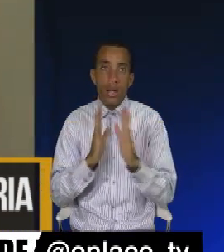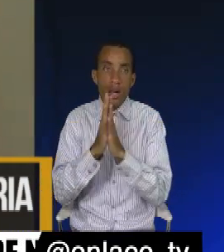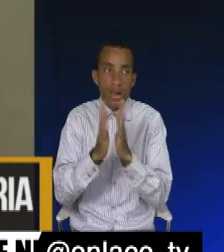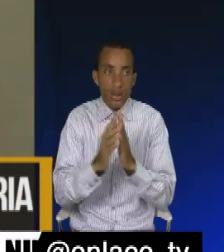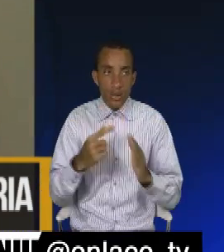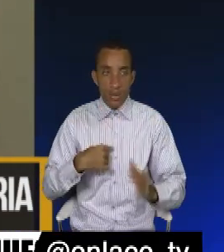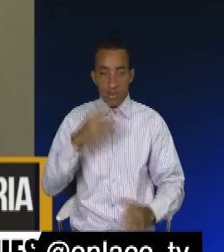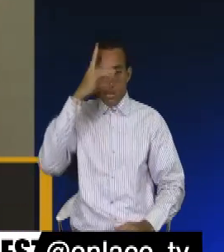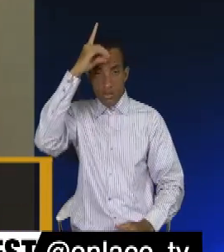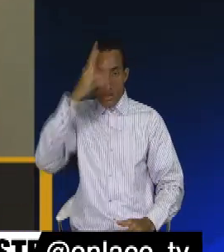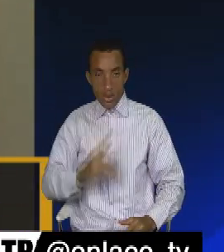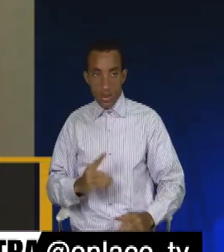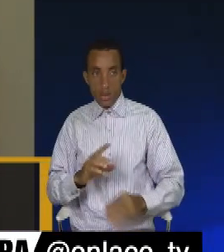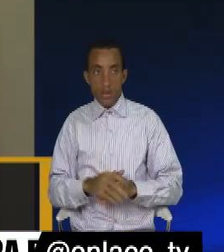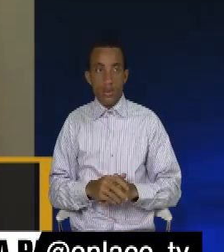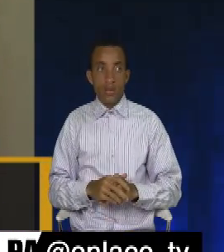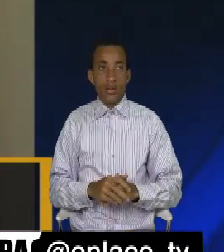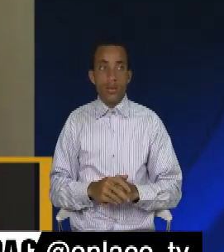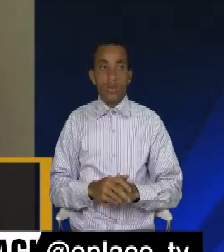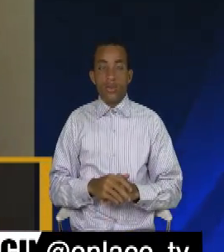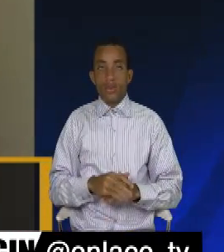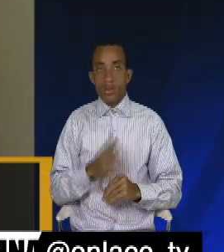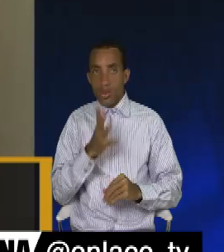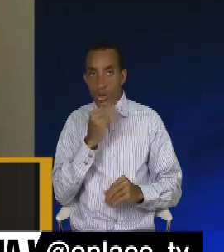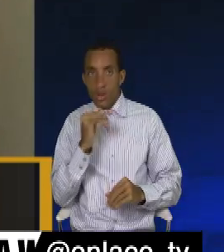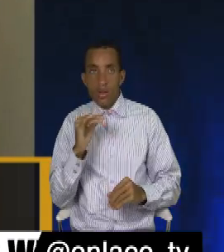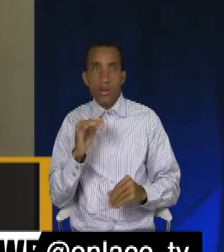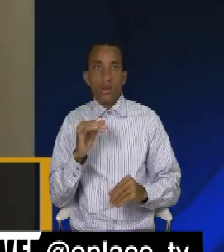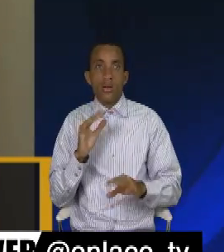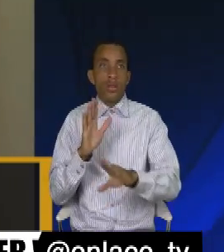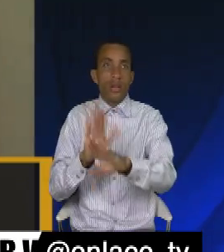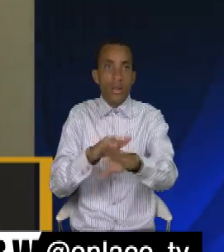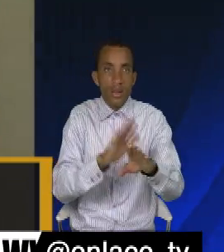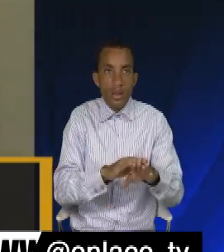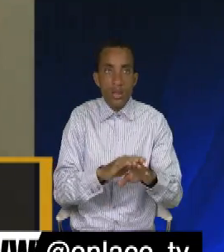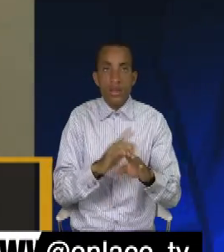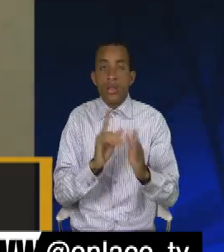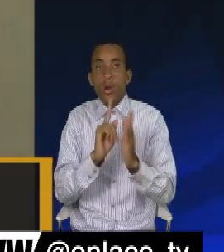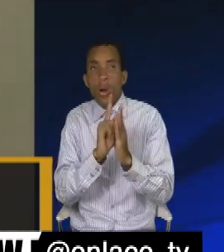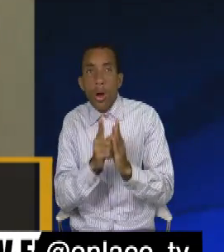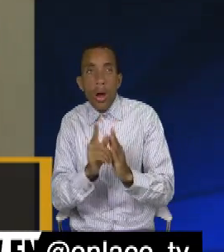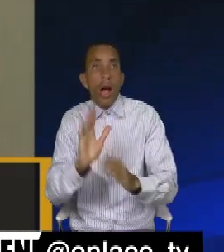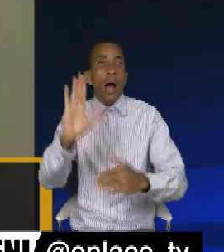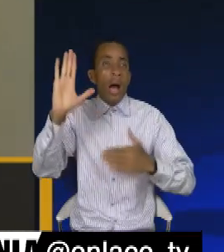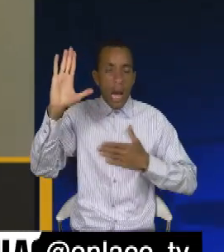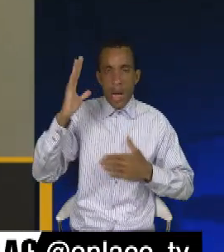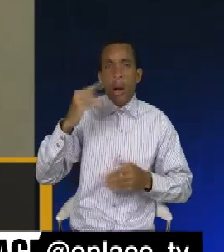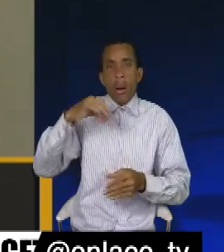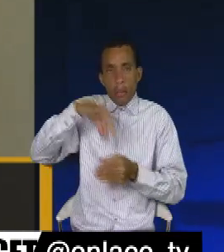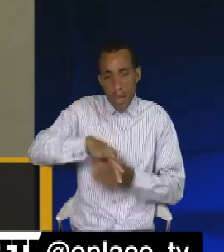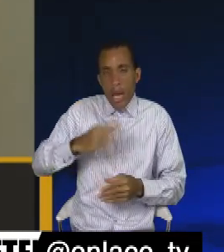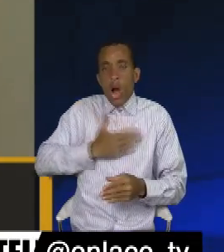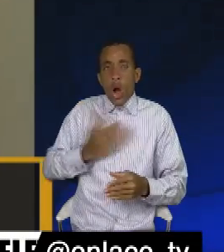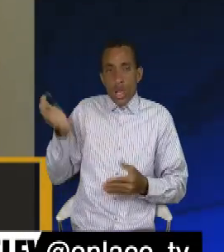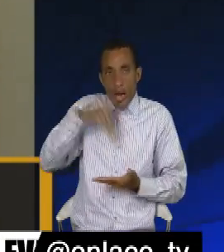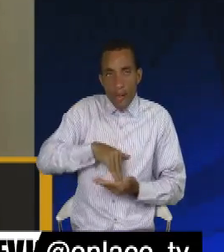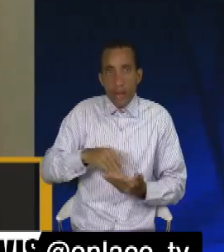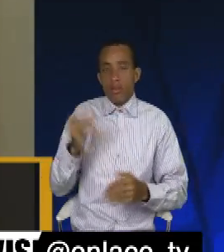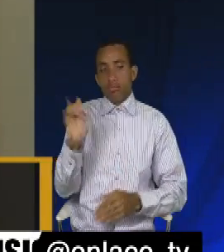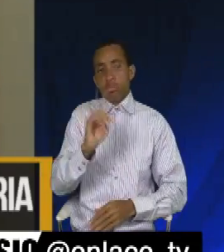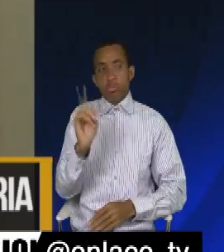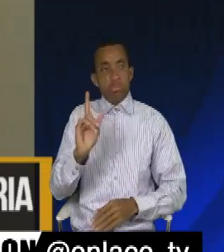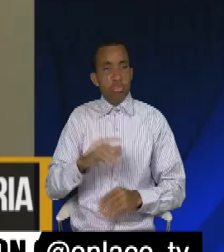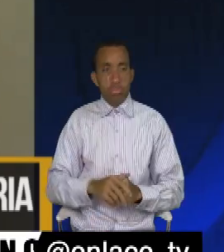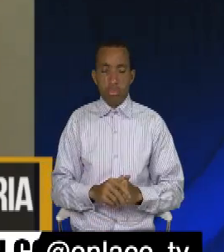decisión de que no voy a hacer un solo minuto de campaña. No voy a salir